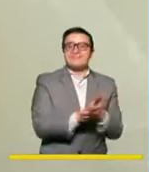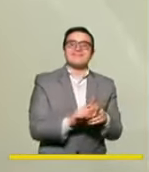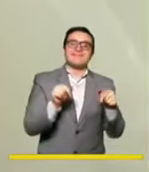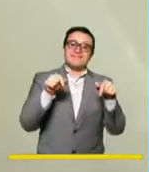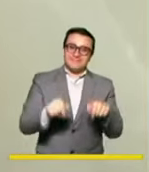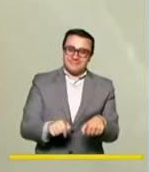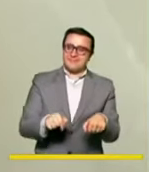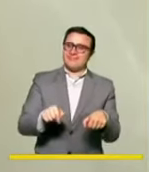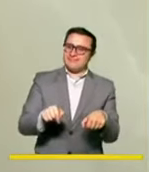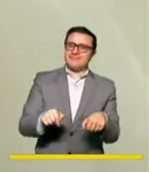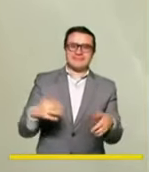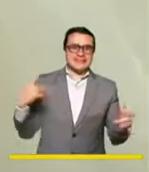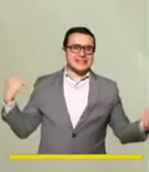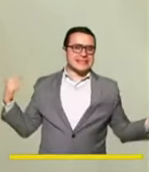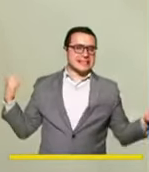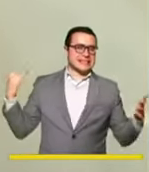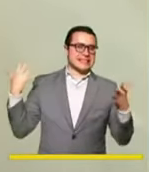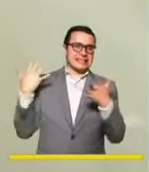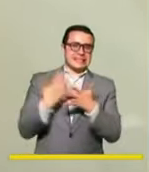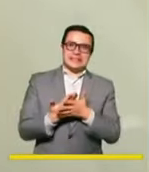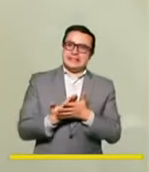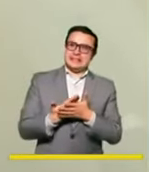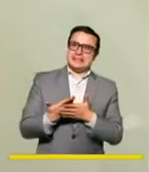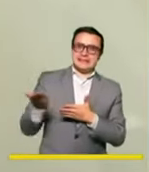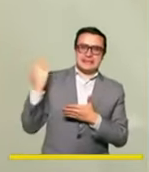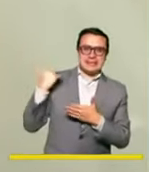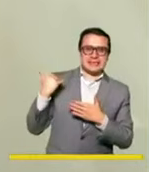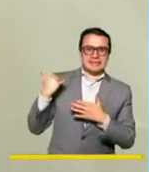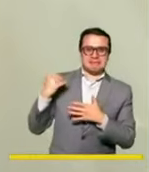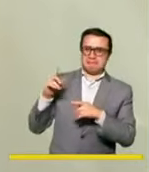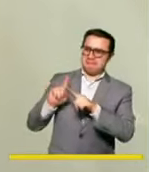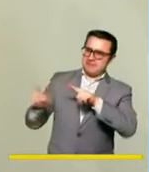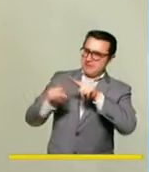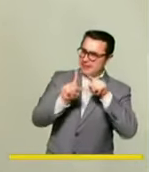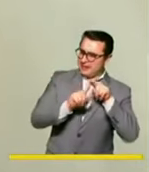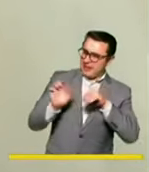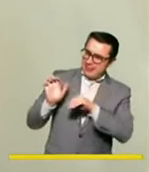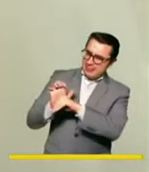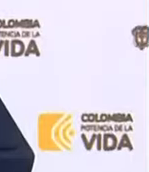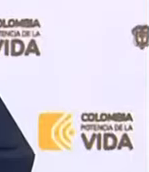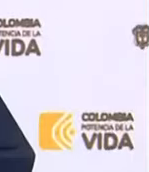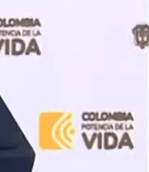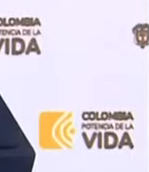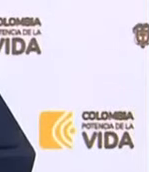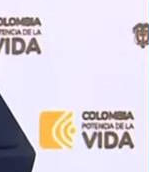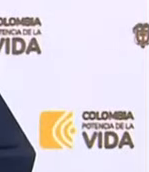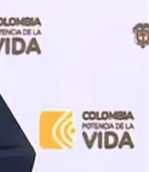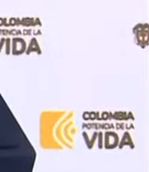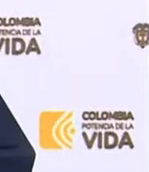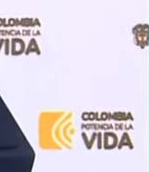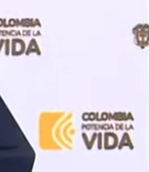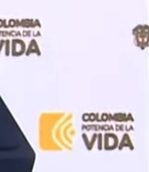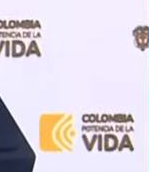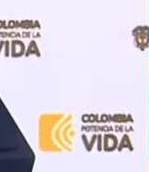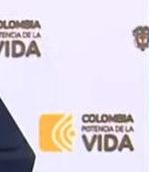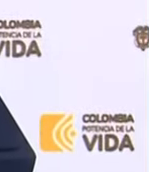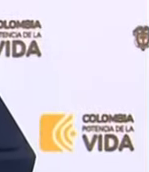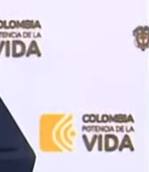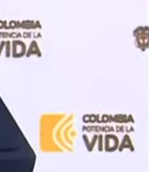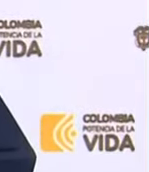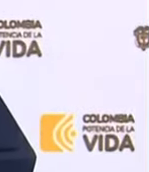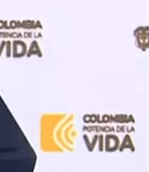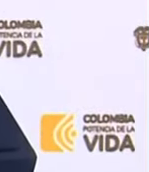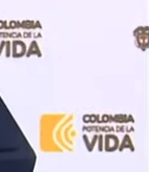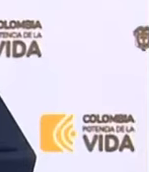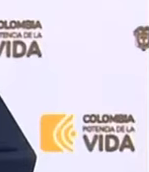Que su gobierno está fallando Y eso es lo que le debe preocupar al presidente de la república porque como también lo dice el